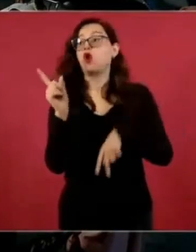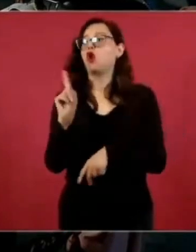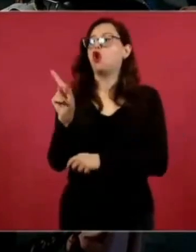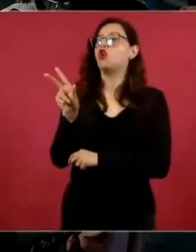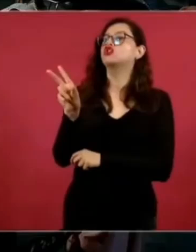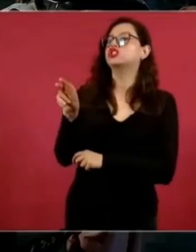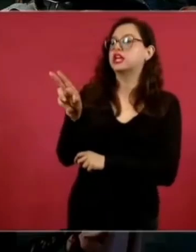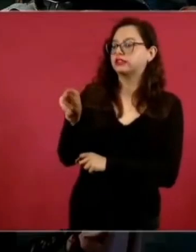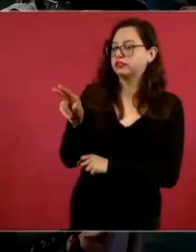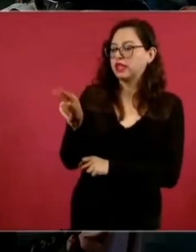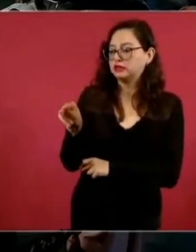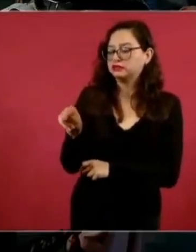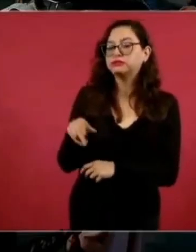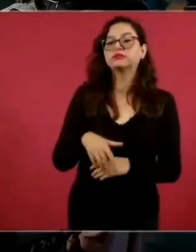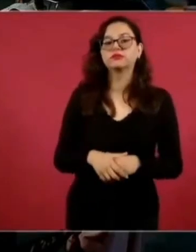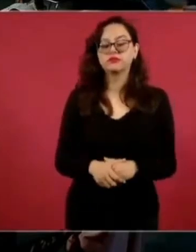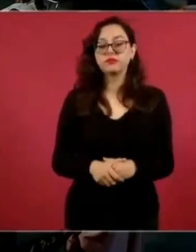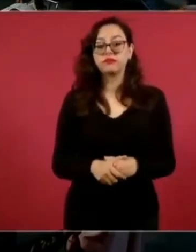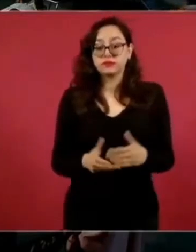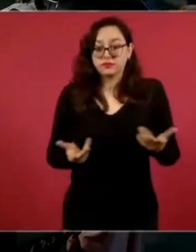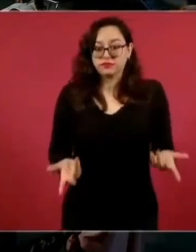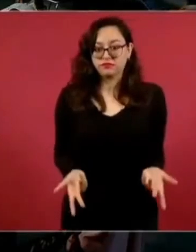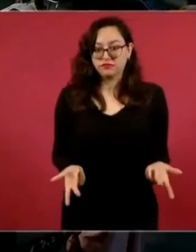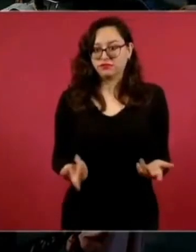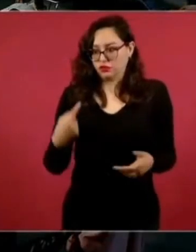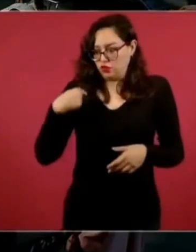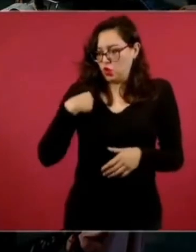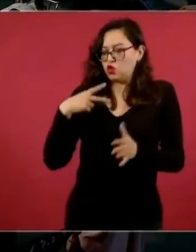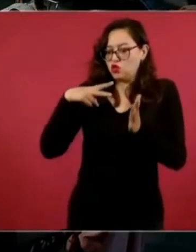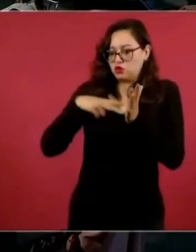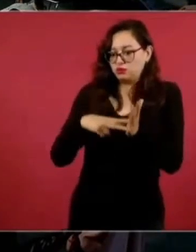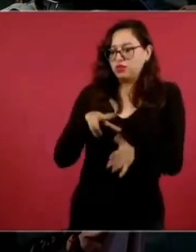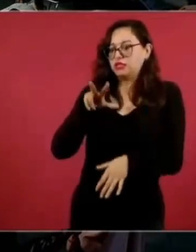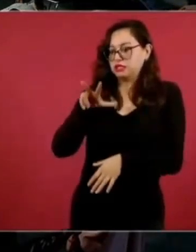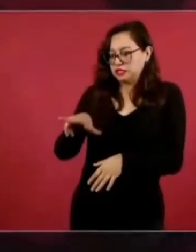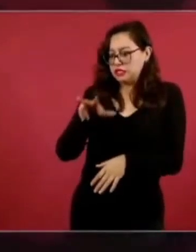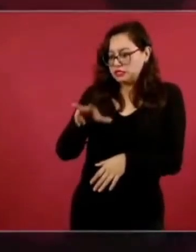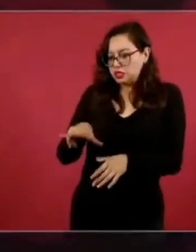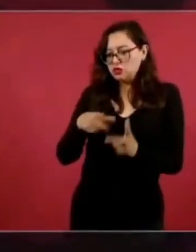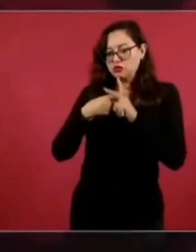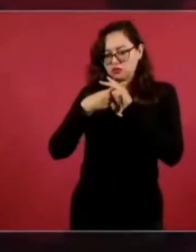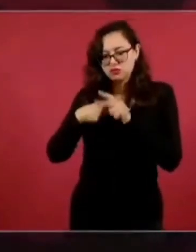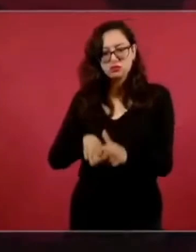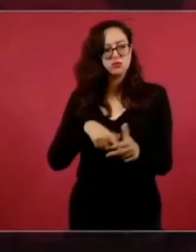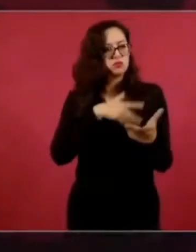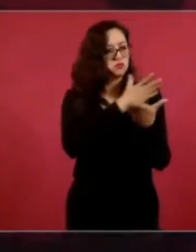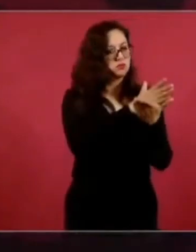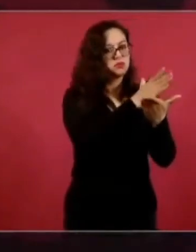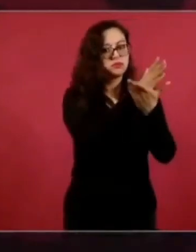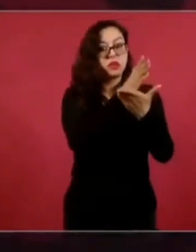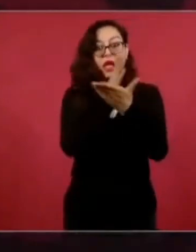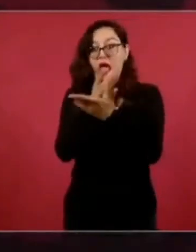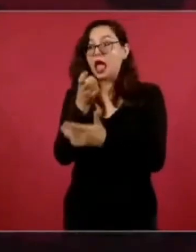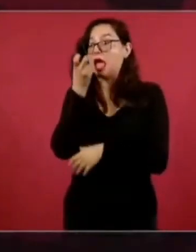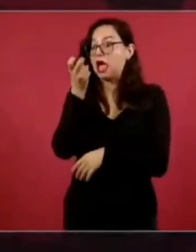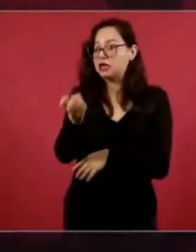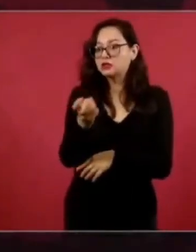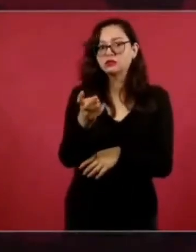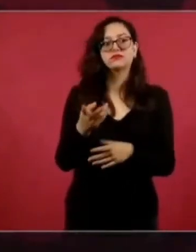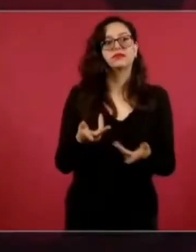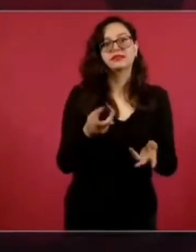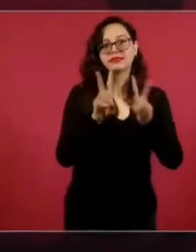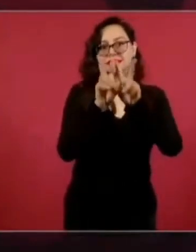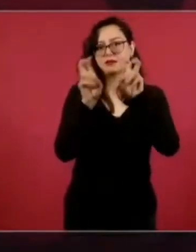llevar a cabo, ¿sí?, en todo el país. Vamos a federalizar de nuevo para que